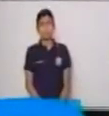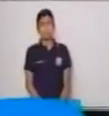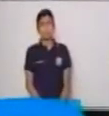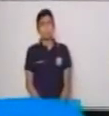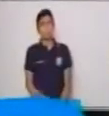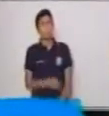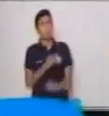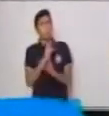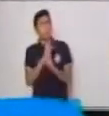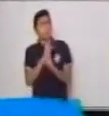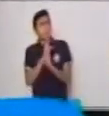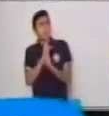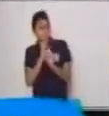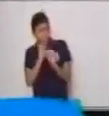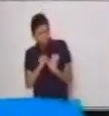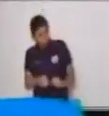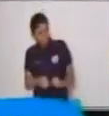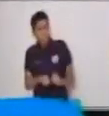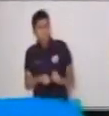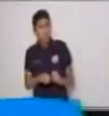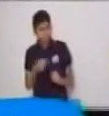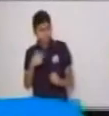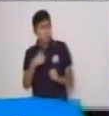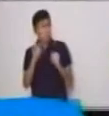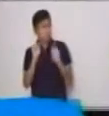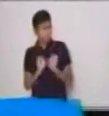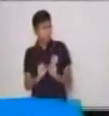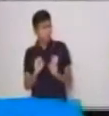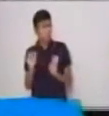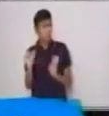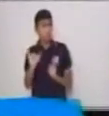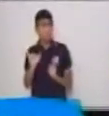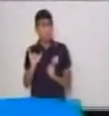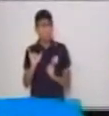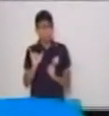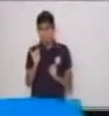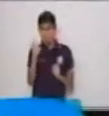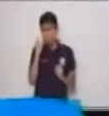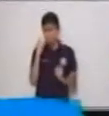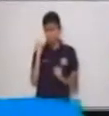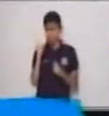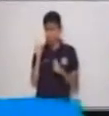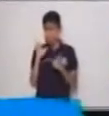¿Será que el 11 yo lo voy a colocar acá de una vez?